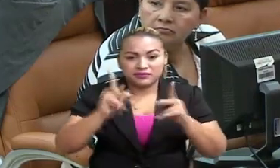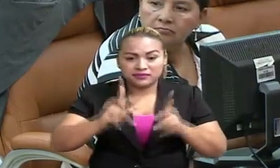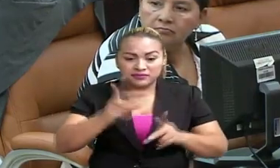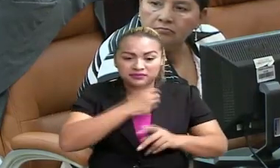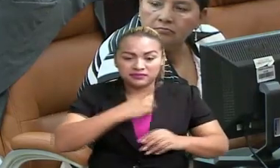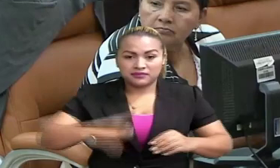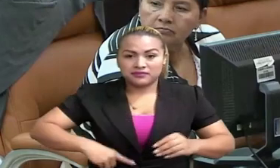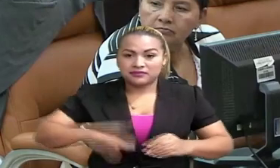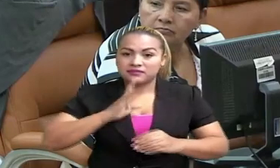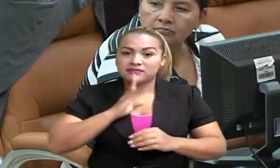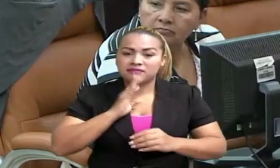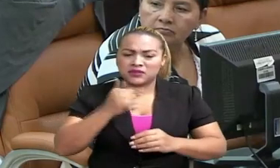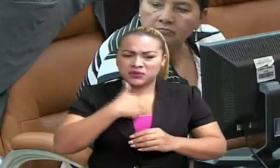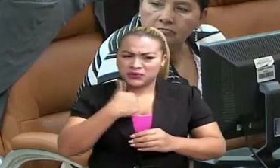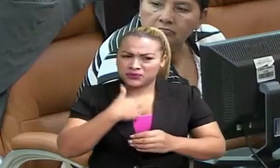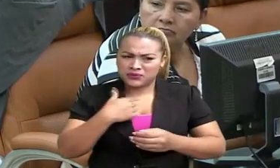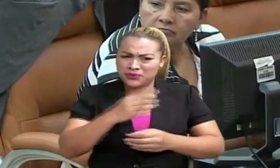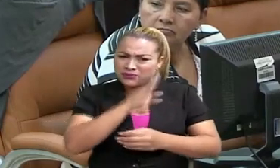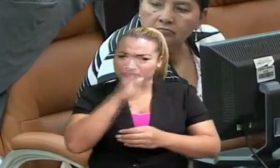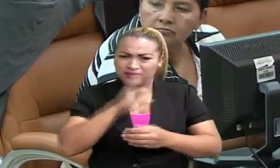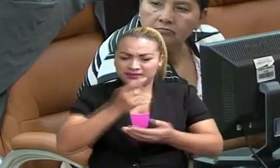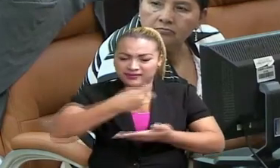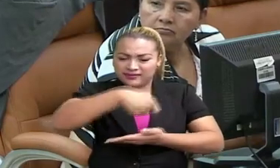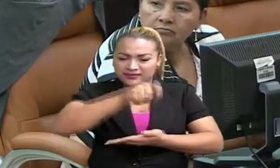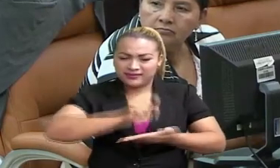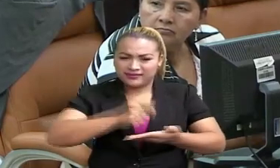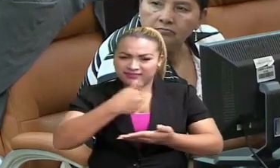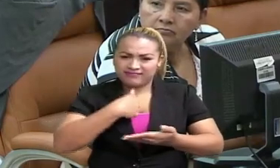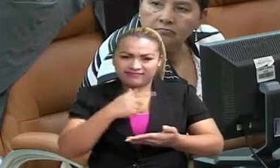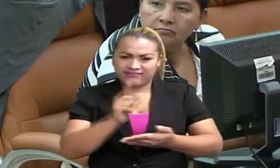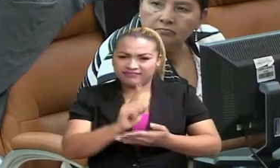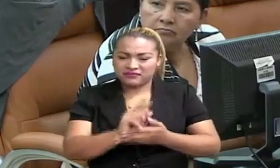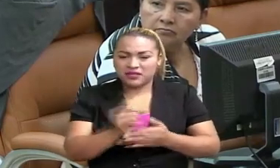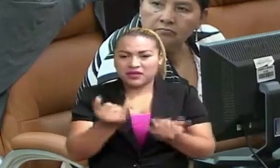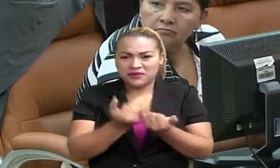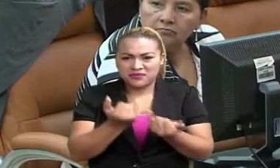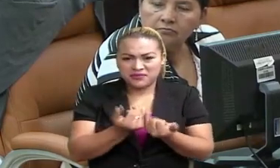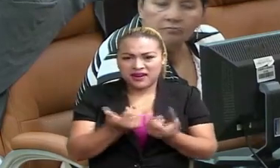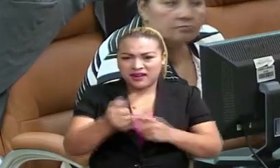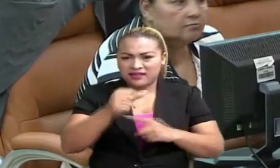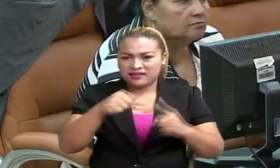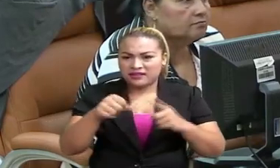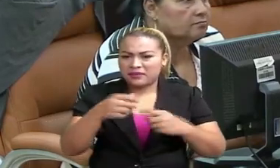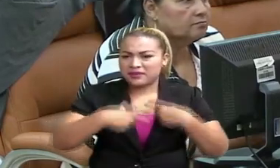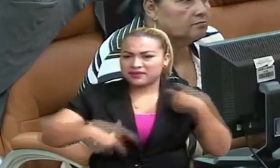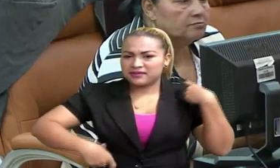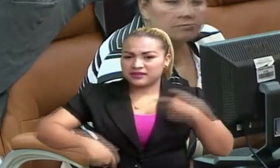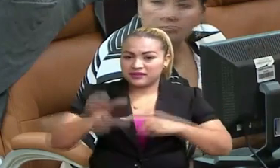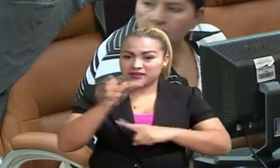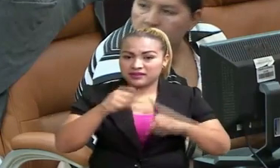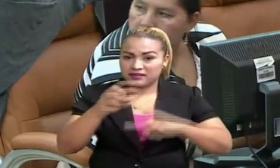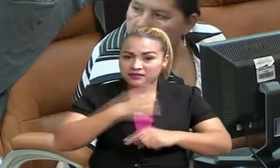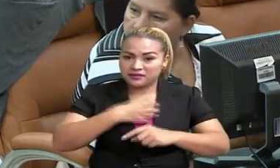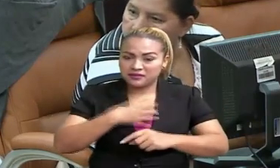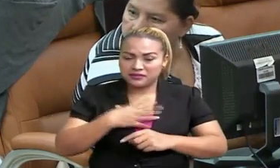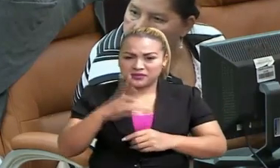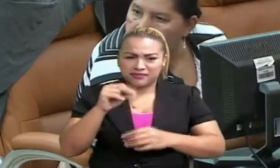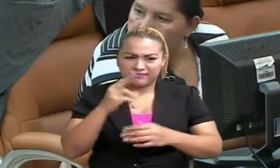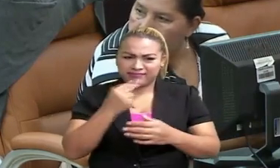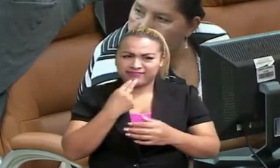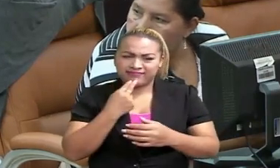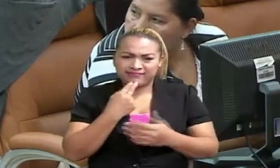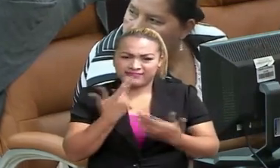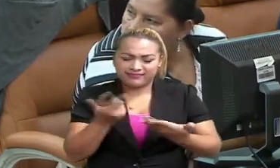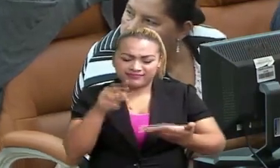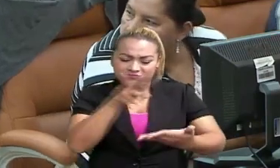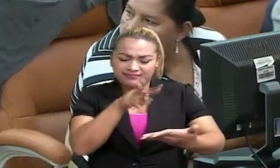yo no lo he visto, no lo he leído y yo no lo firmé. Yo estoy seguro que tampoco el presidente de la Asamblea lo ha firmado. No sé qué dictamen se están